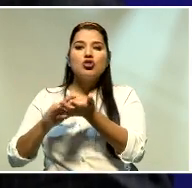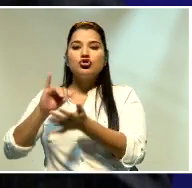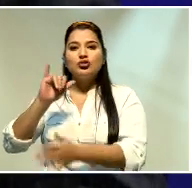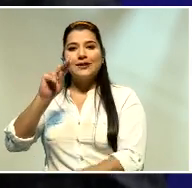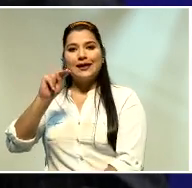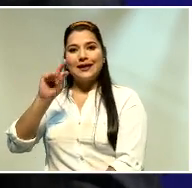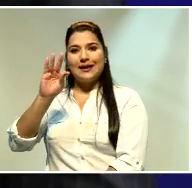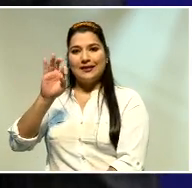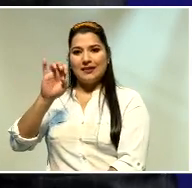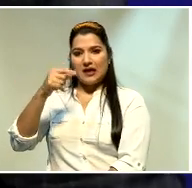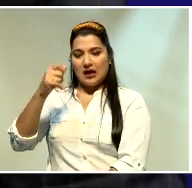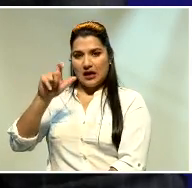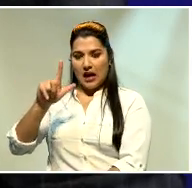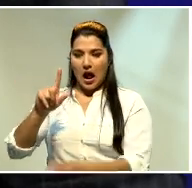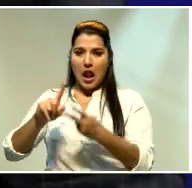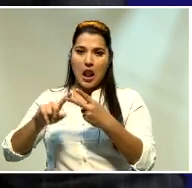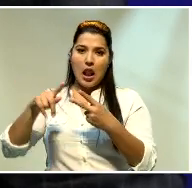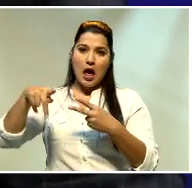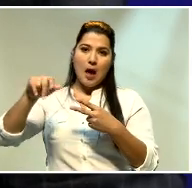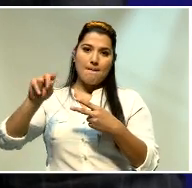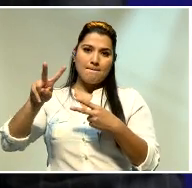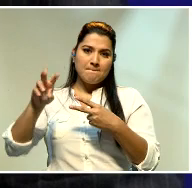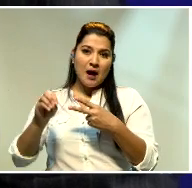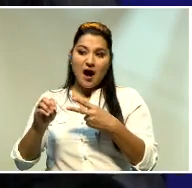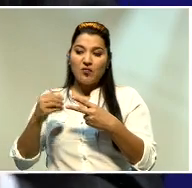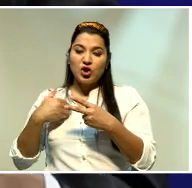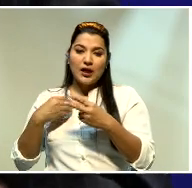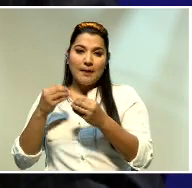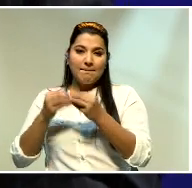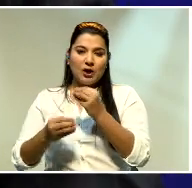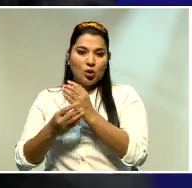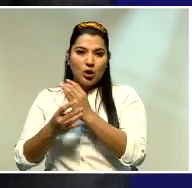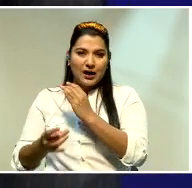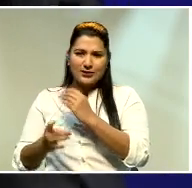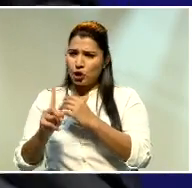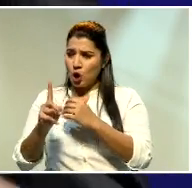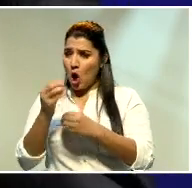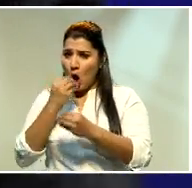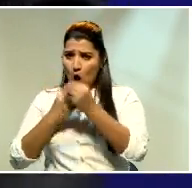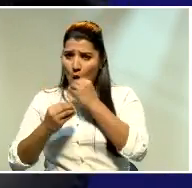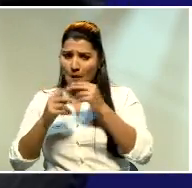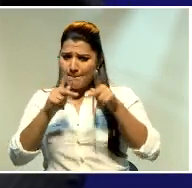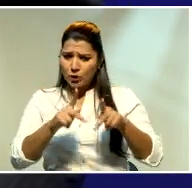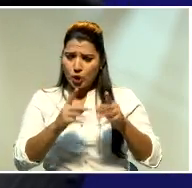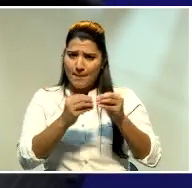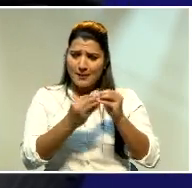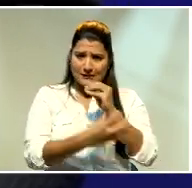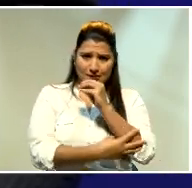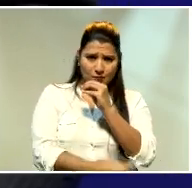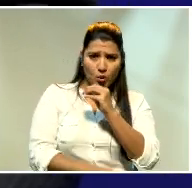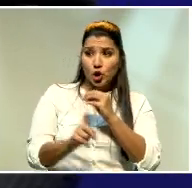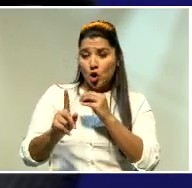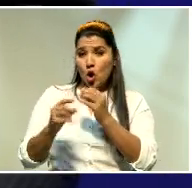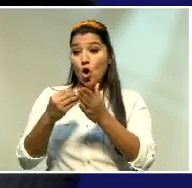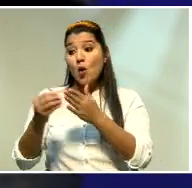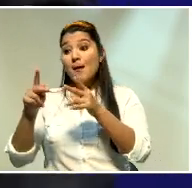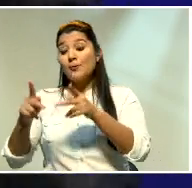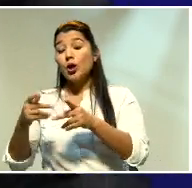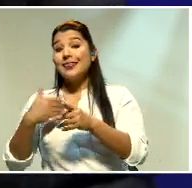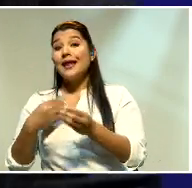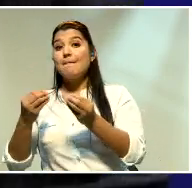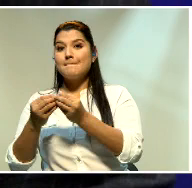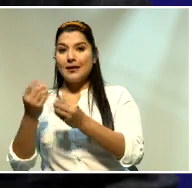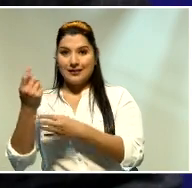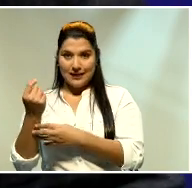nutritiva, el pavo, por ejemplo, que tiene menos grasa, etcétera, la consumen no las personas de menor ingreso, sino las de mayor ingreso.